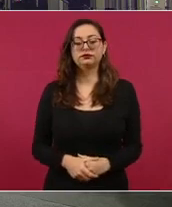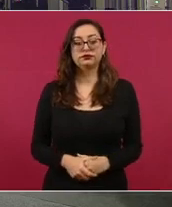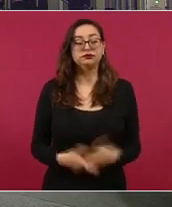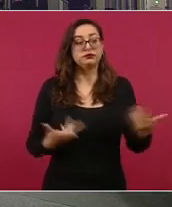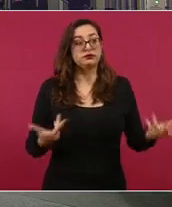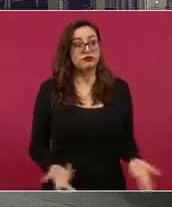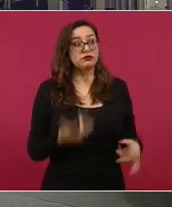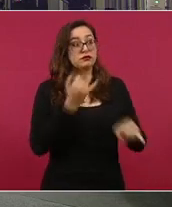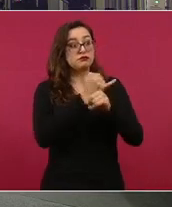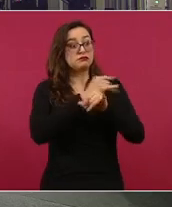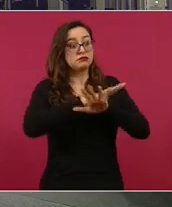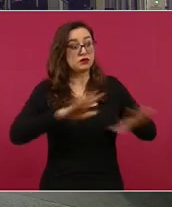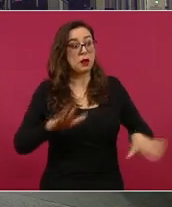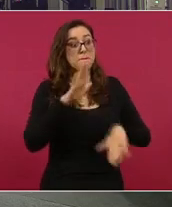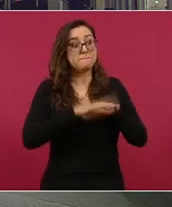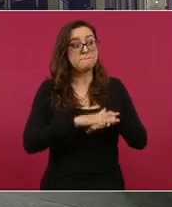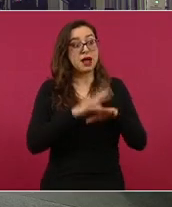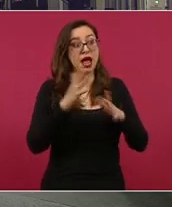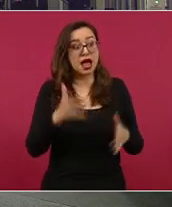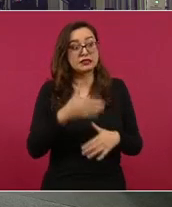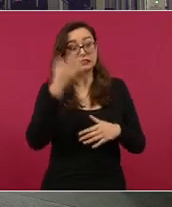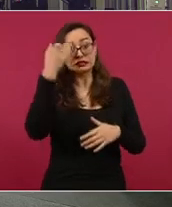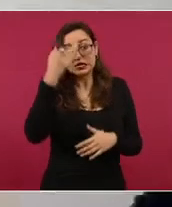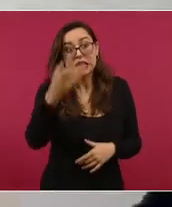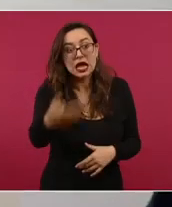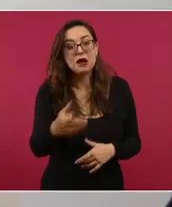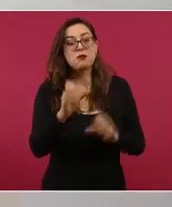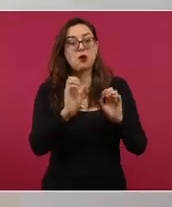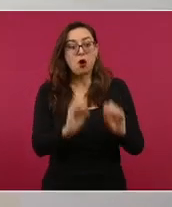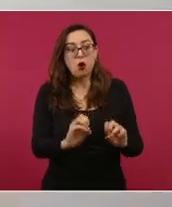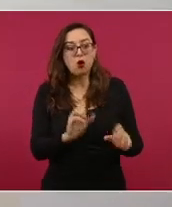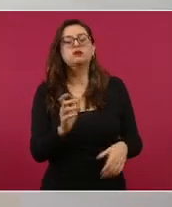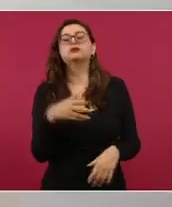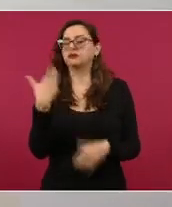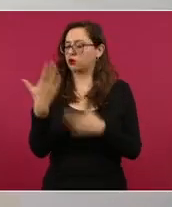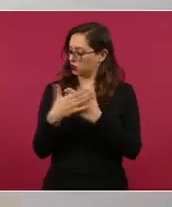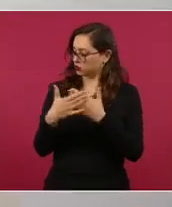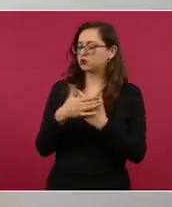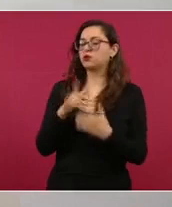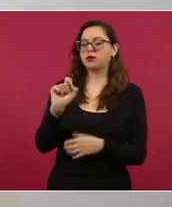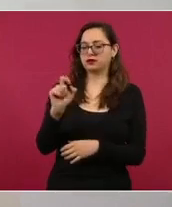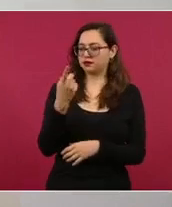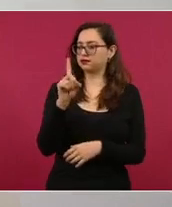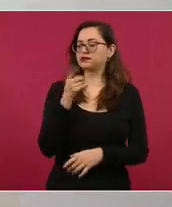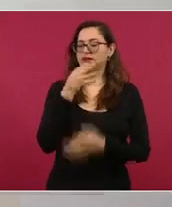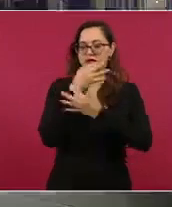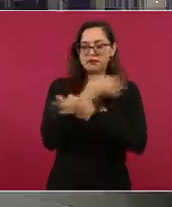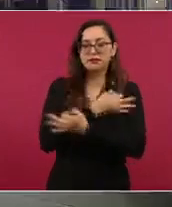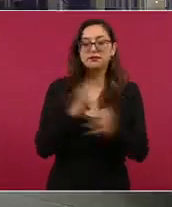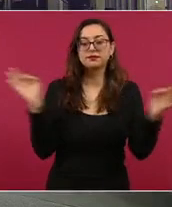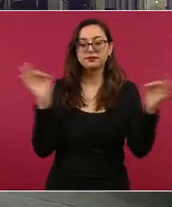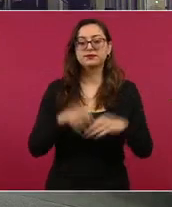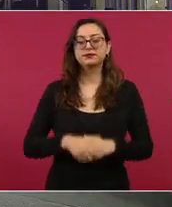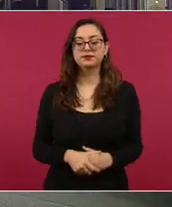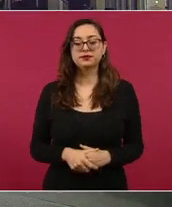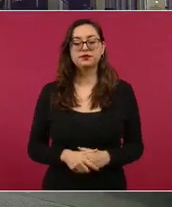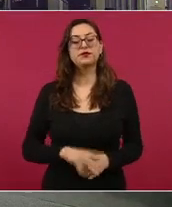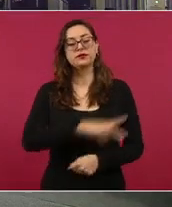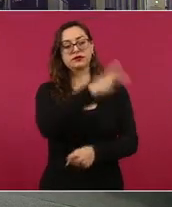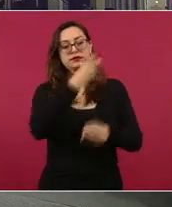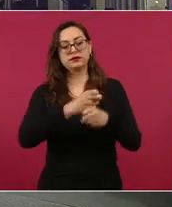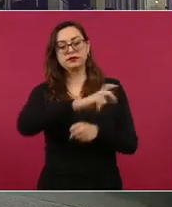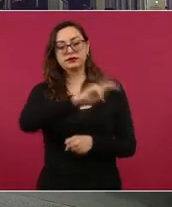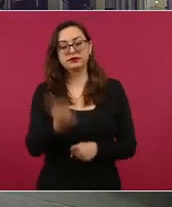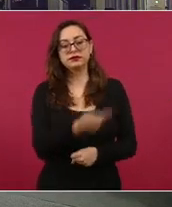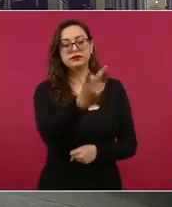ampliar o ahí se va a decidir, ahí se va a informar. Ok, gracias, presidente. En una segunda pregunta, preguntarle, pues